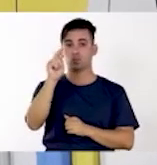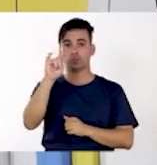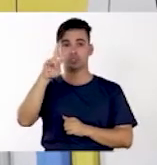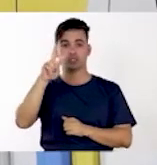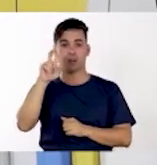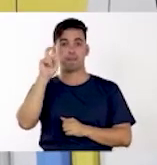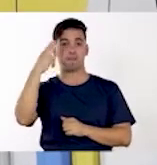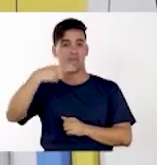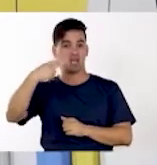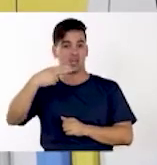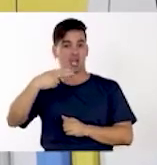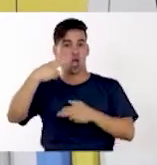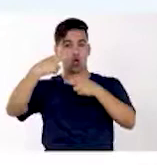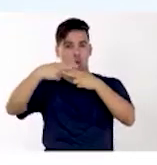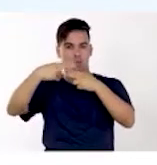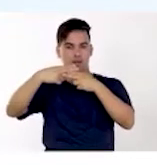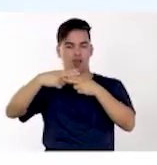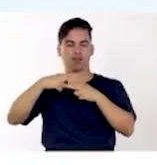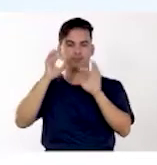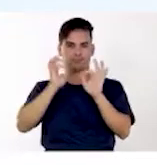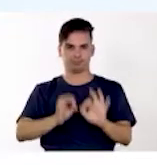Bien, seguimos.